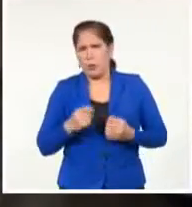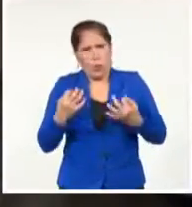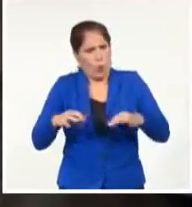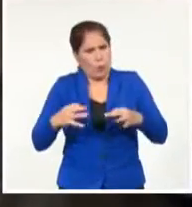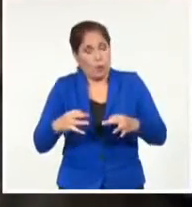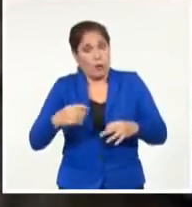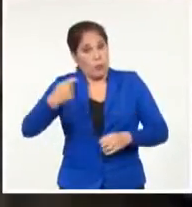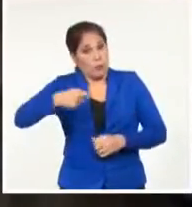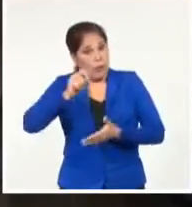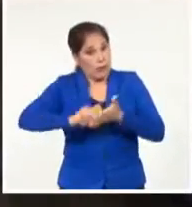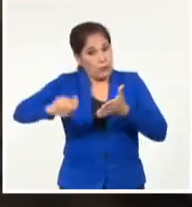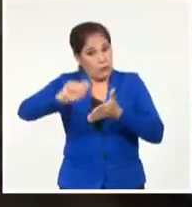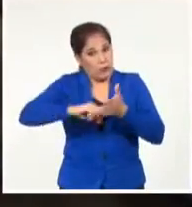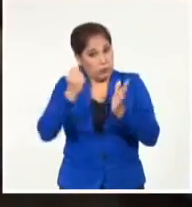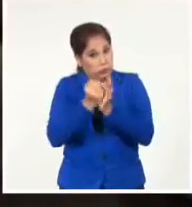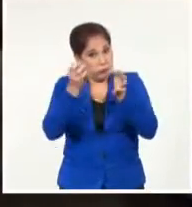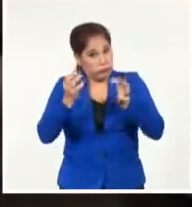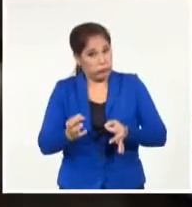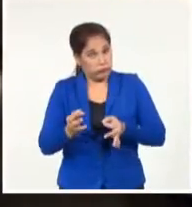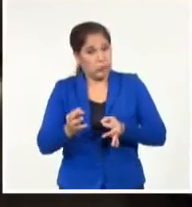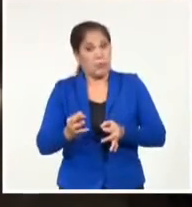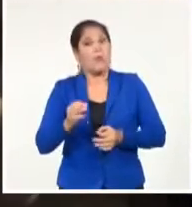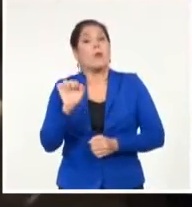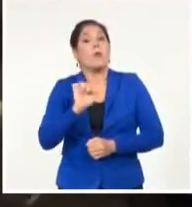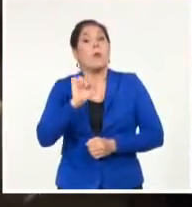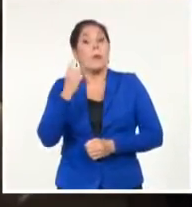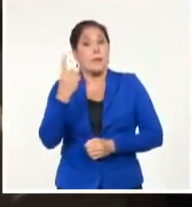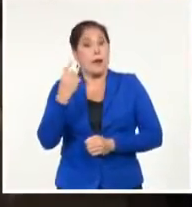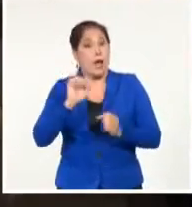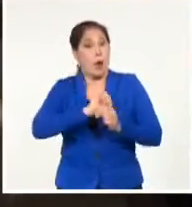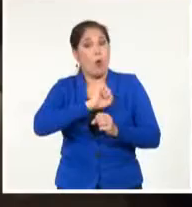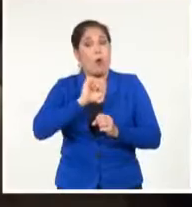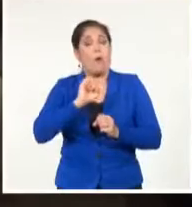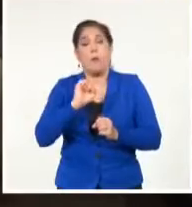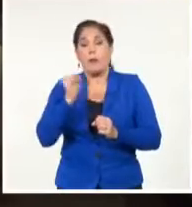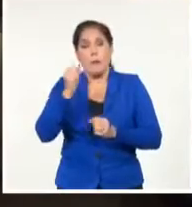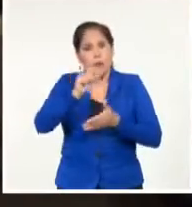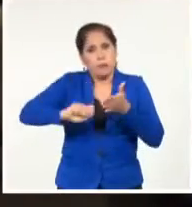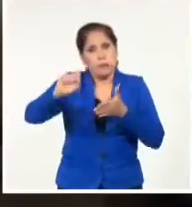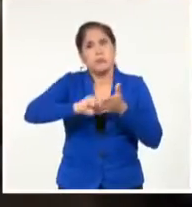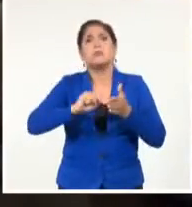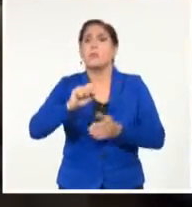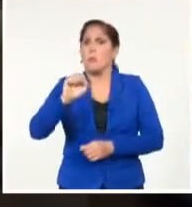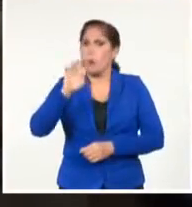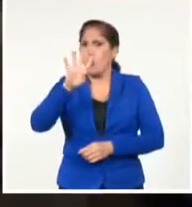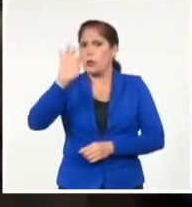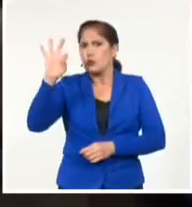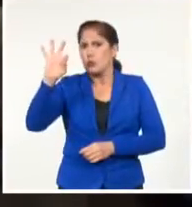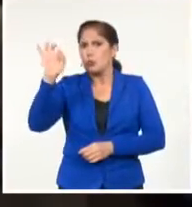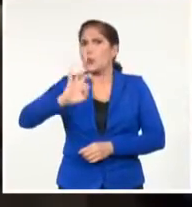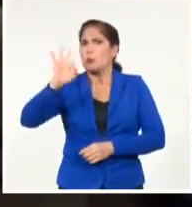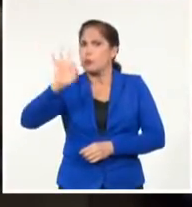justicia electoral confirmó que el expresidente ganó la primera vuelta de las elecciones generales con un